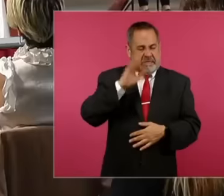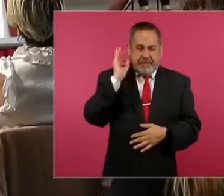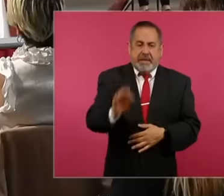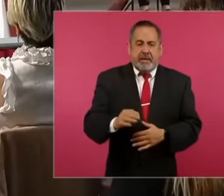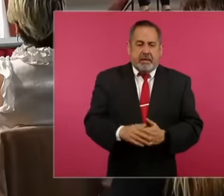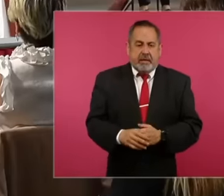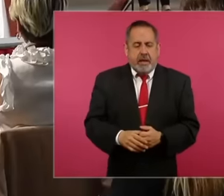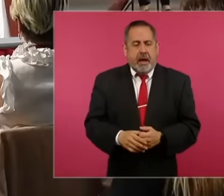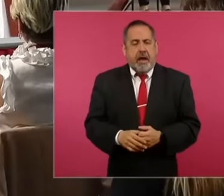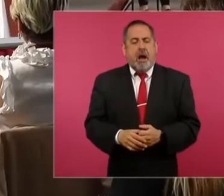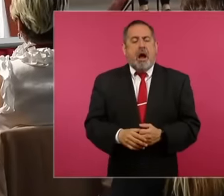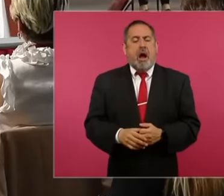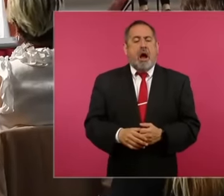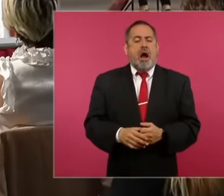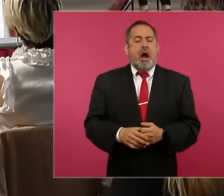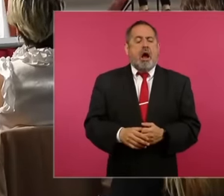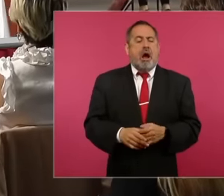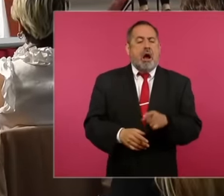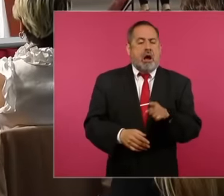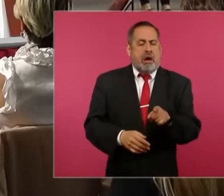Pero eso demuestra